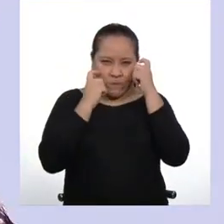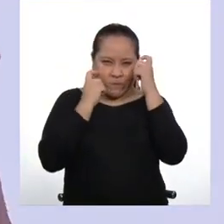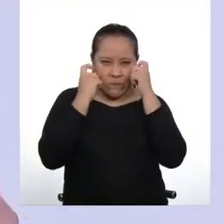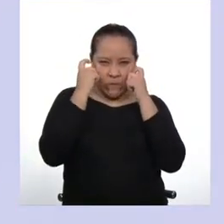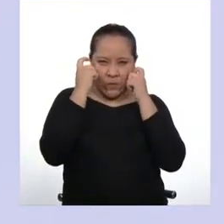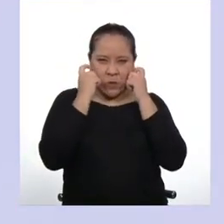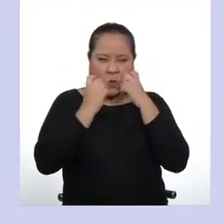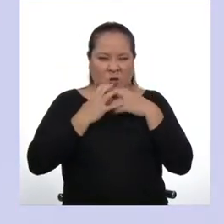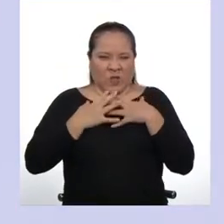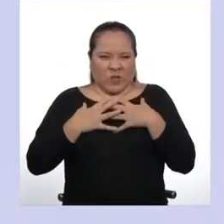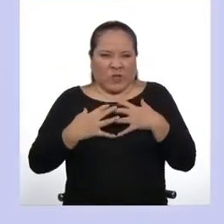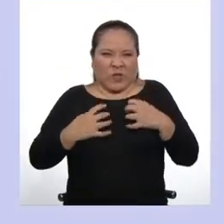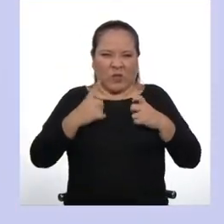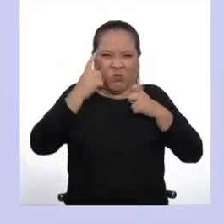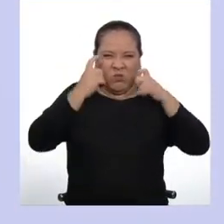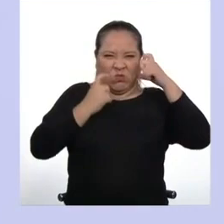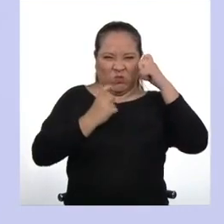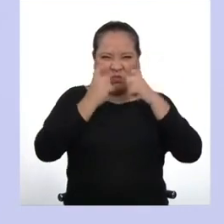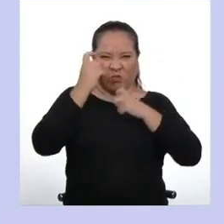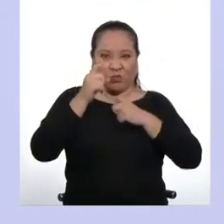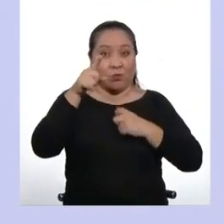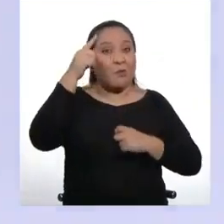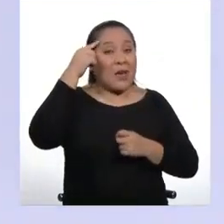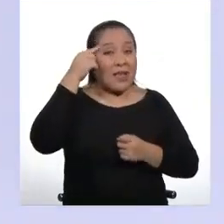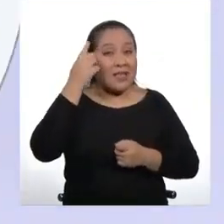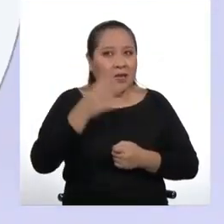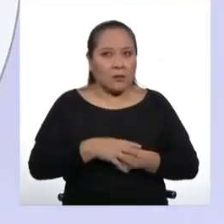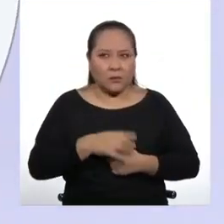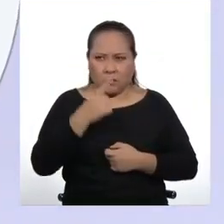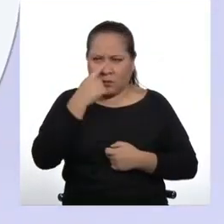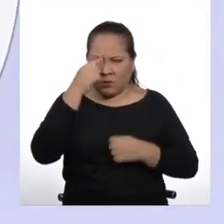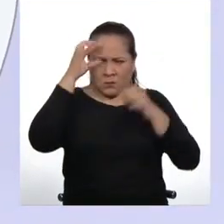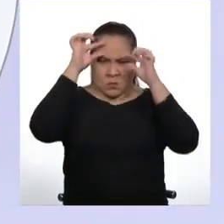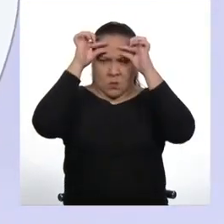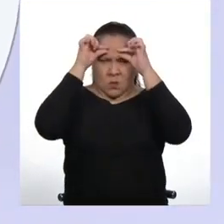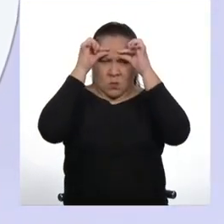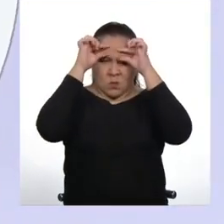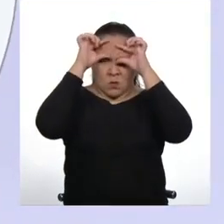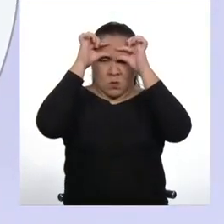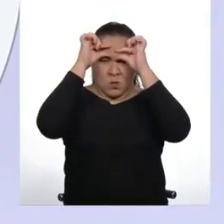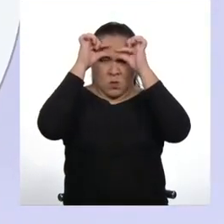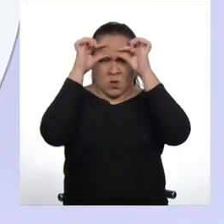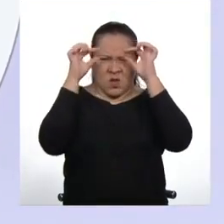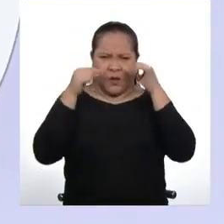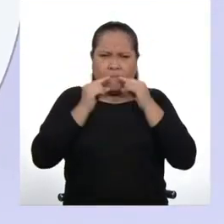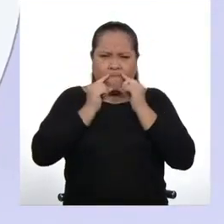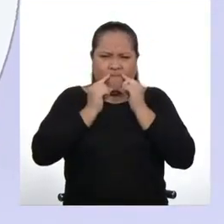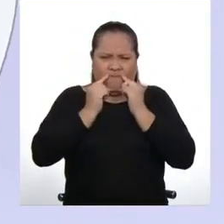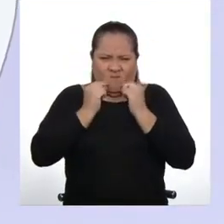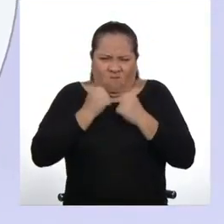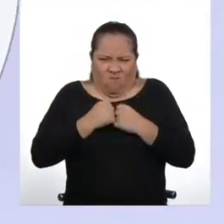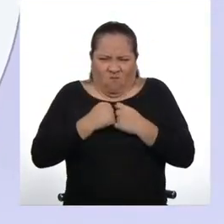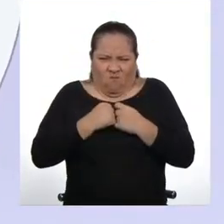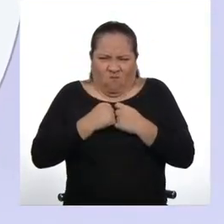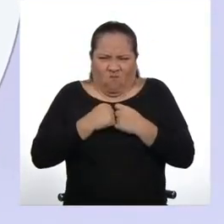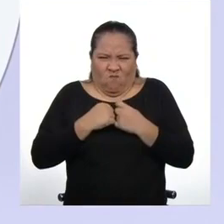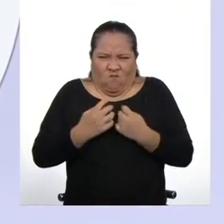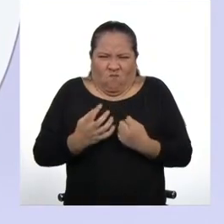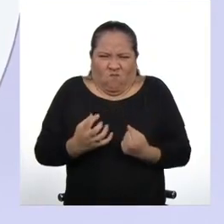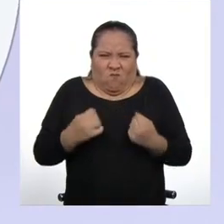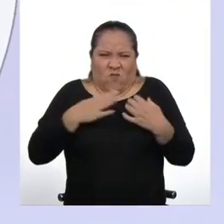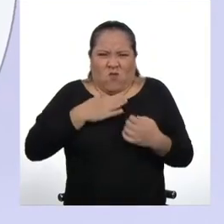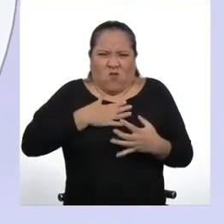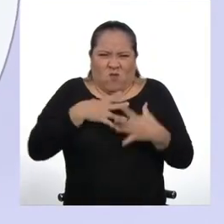el rostro y con el cuerpo? Piensa bien, arruga la frente, aprieta los labios, tu cuerpo se